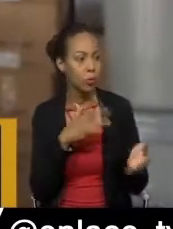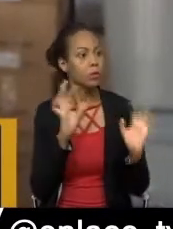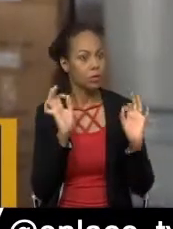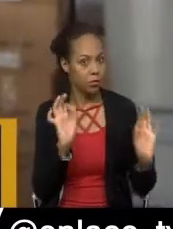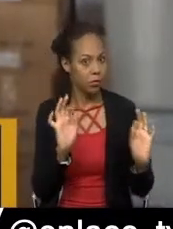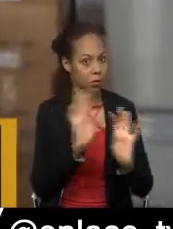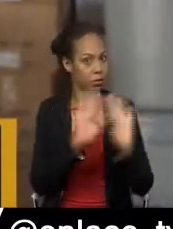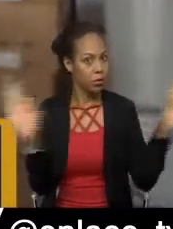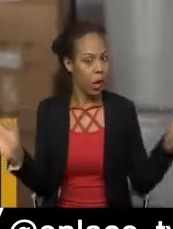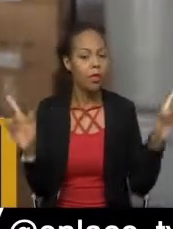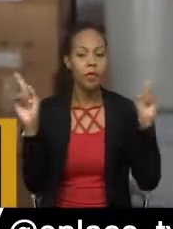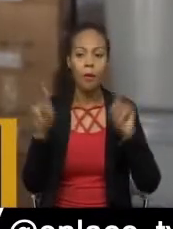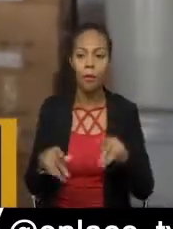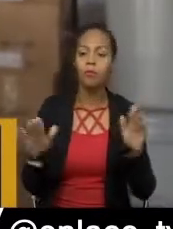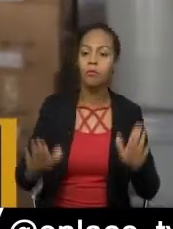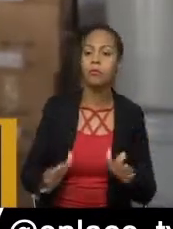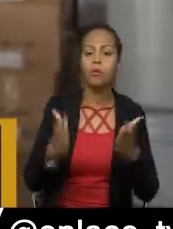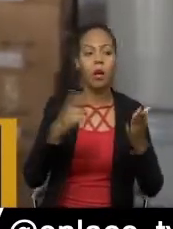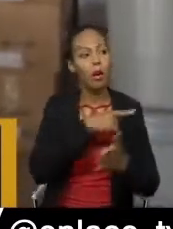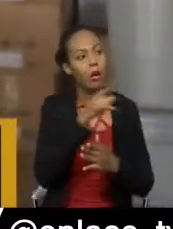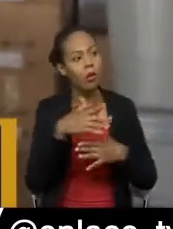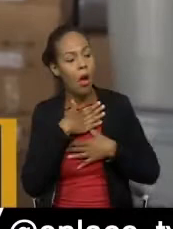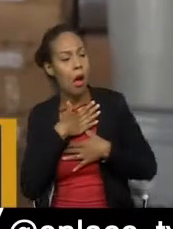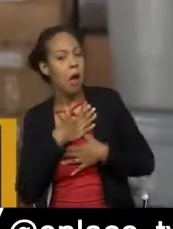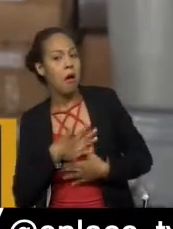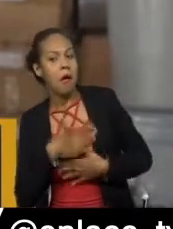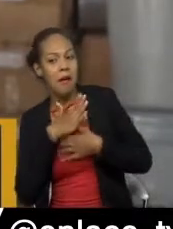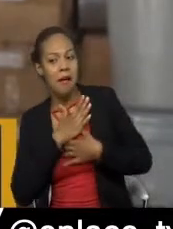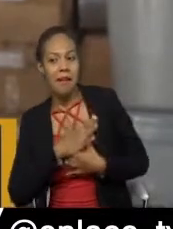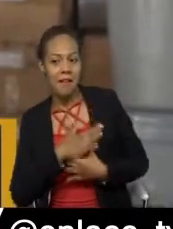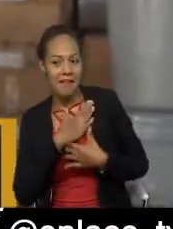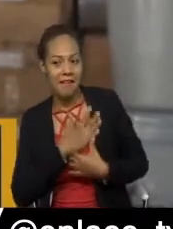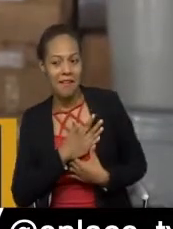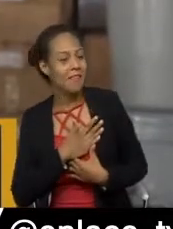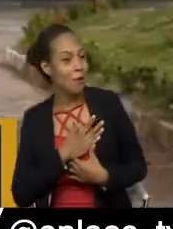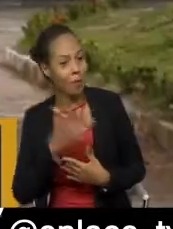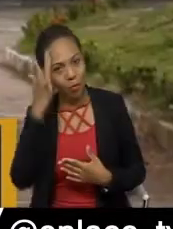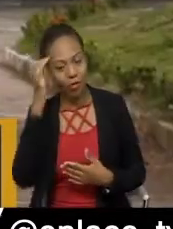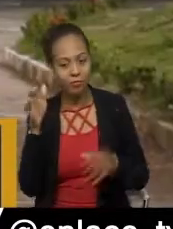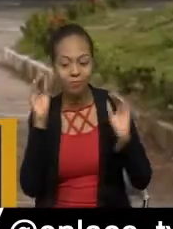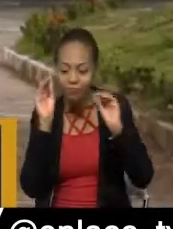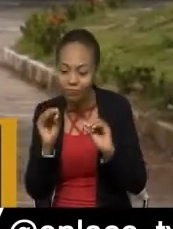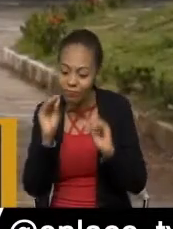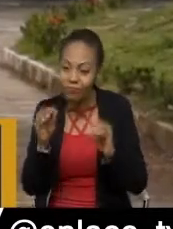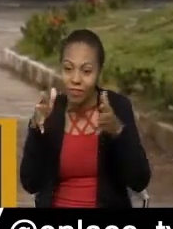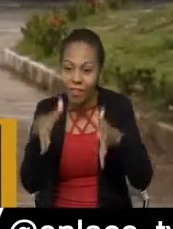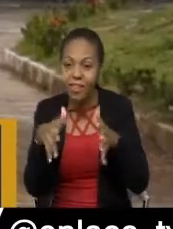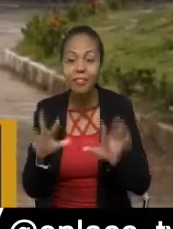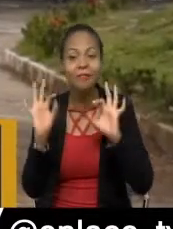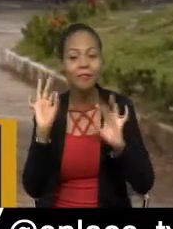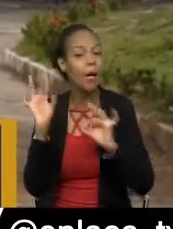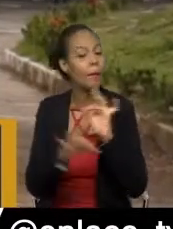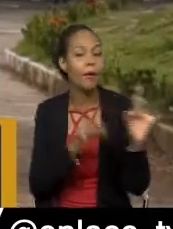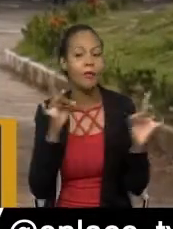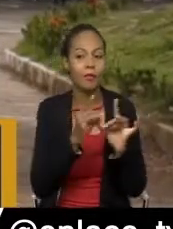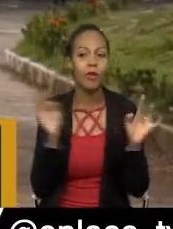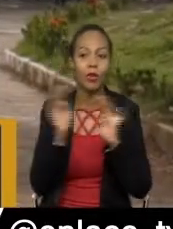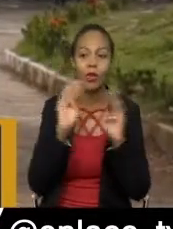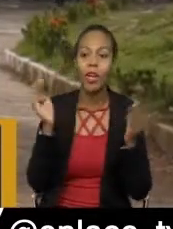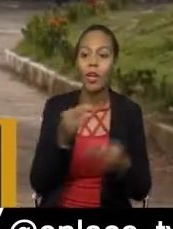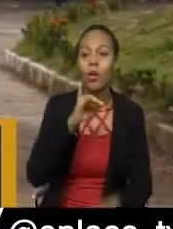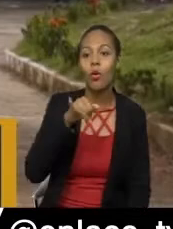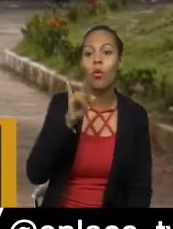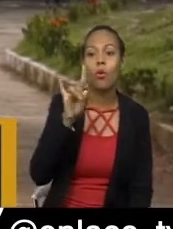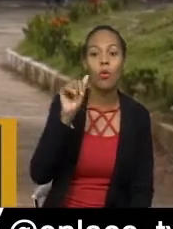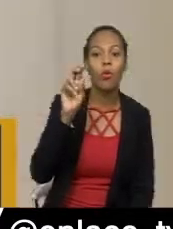va a hacer que estén más tranquilos en el tema de mejorar la calidad educativa. Con el Colegio Juan Francisco Sarasti ya son 22